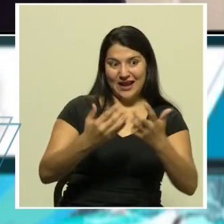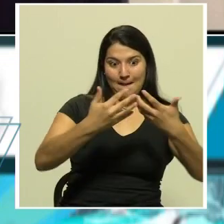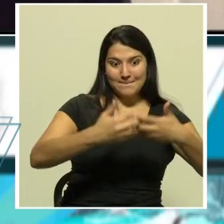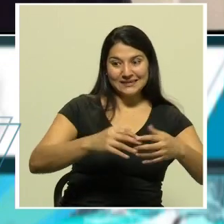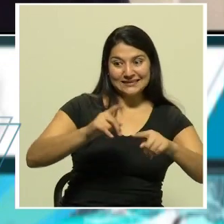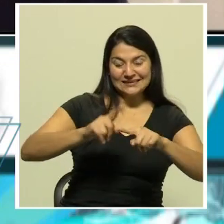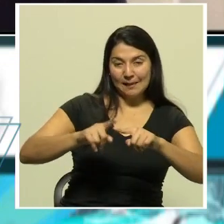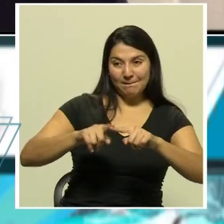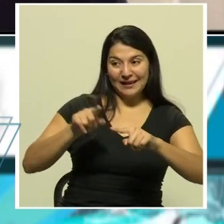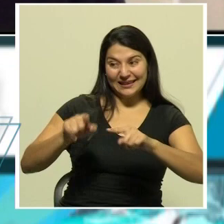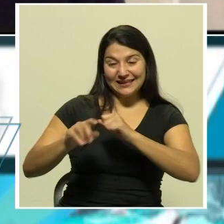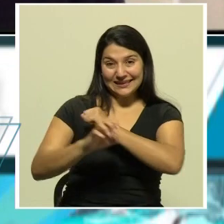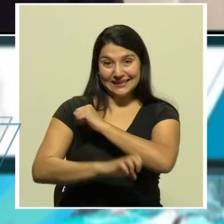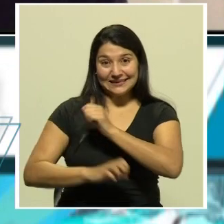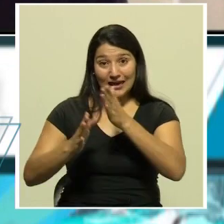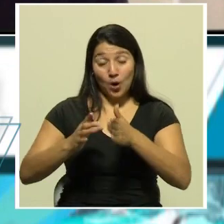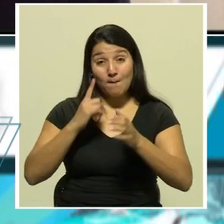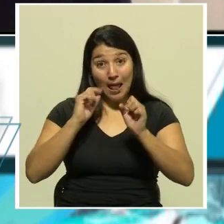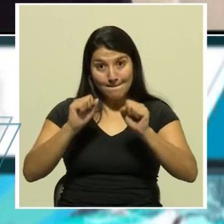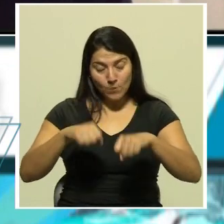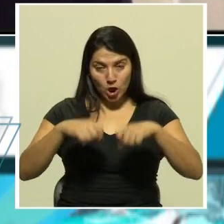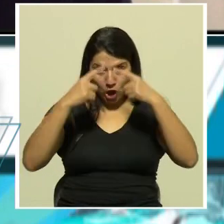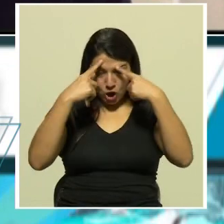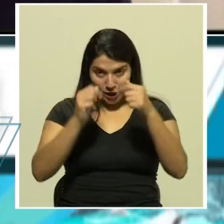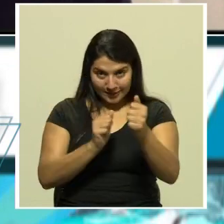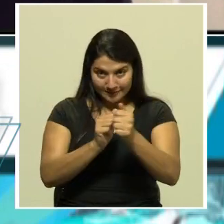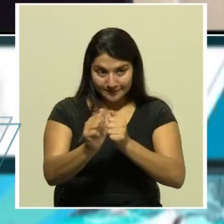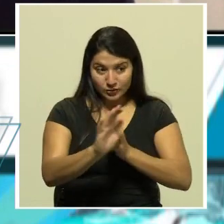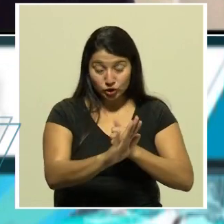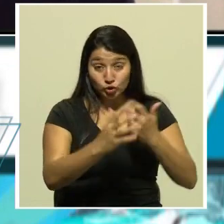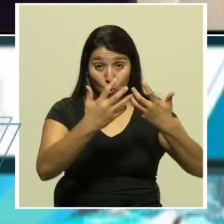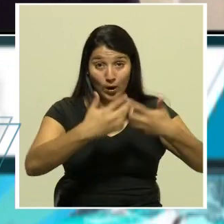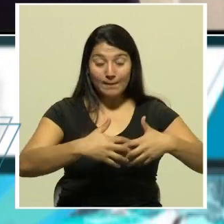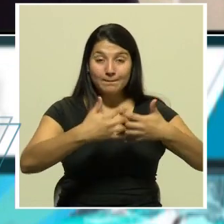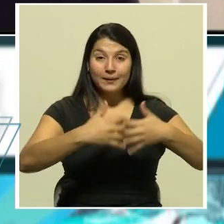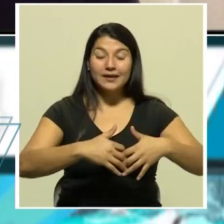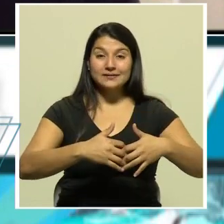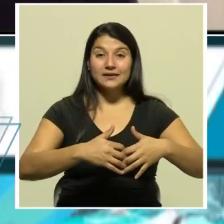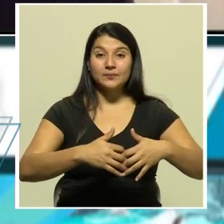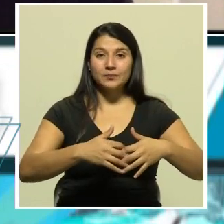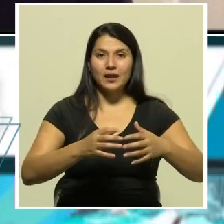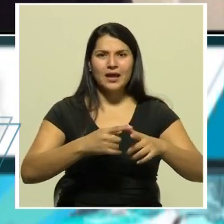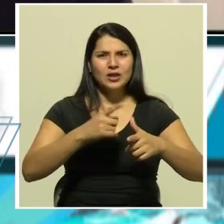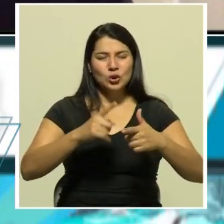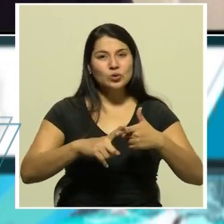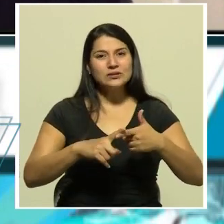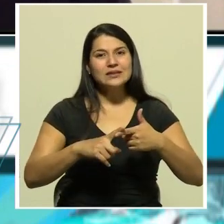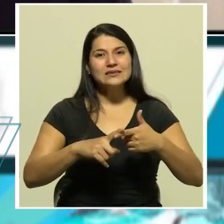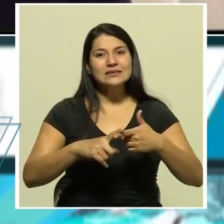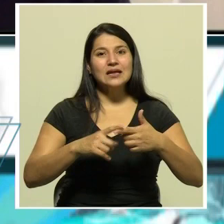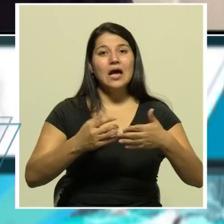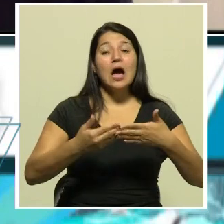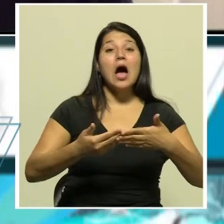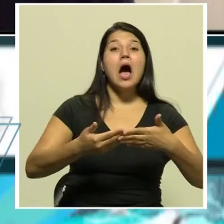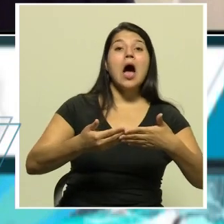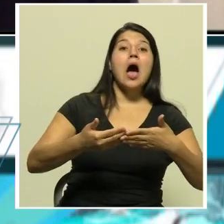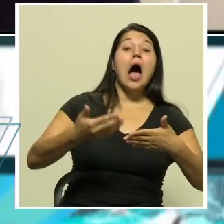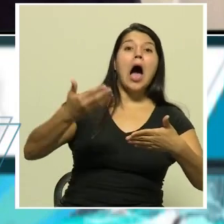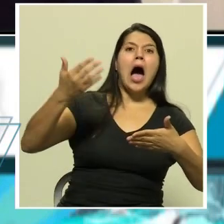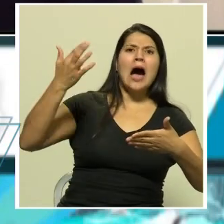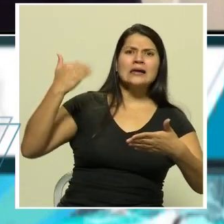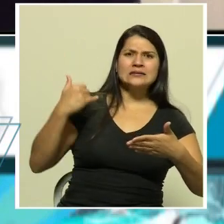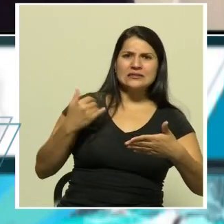adelante estas actividades productivas, que años atrás decir esto era negar la contribución de la mano de